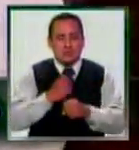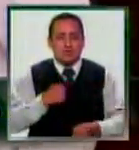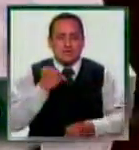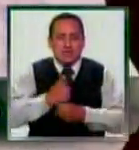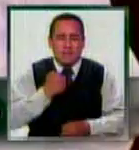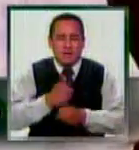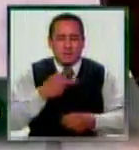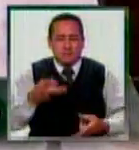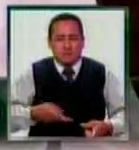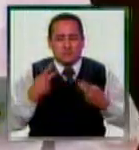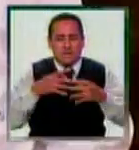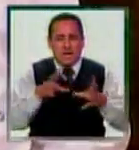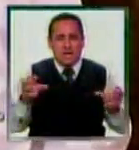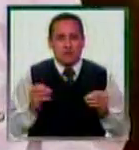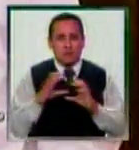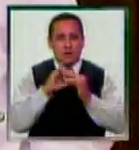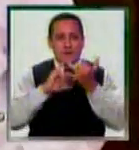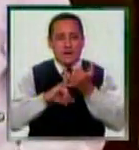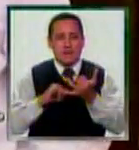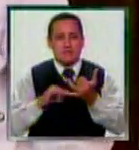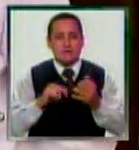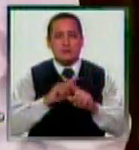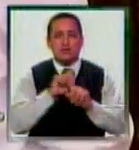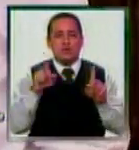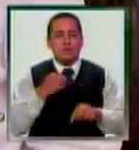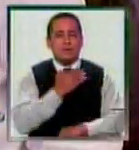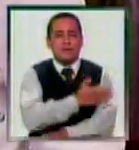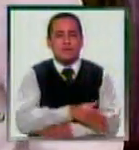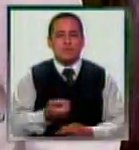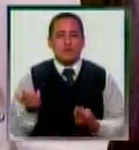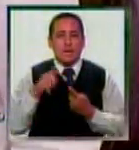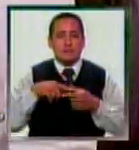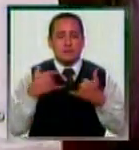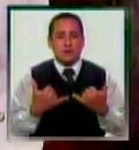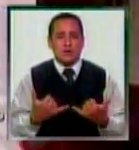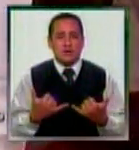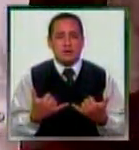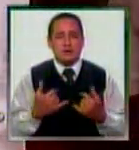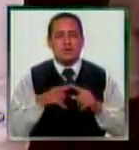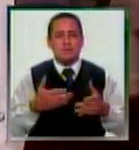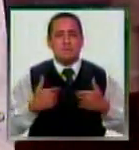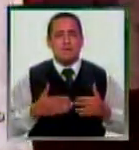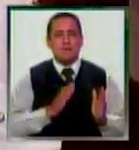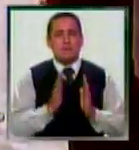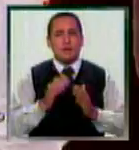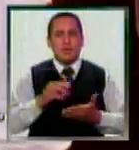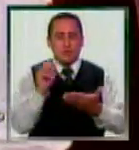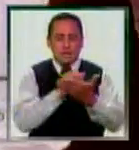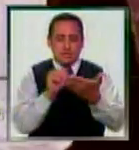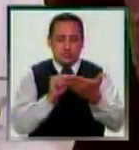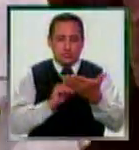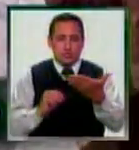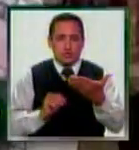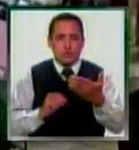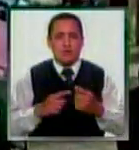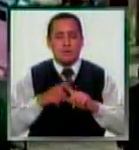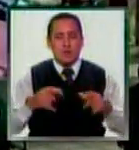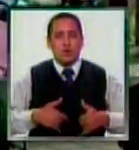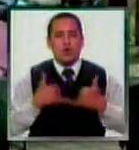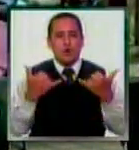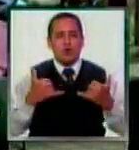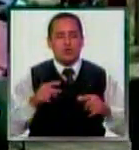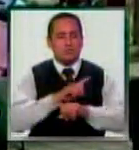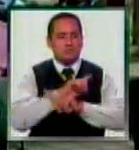explotado este recurso natural, no nos beneficiemos aún. Me han preparado el discurso, pero hoy no